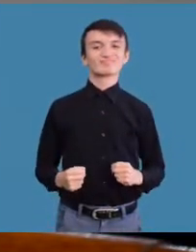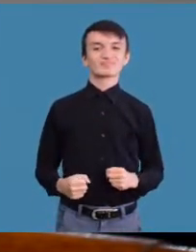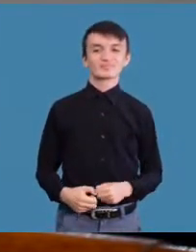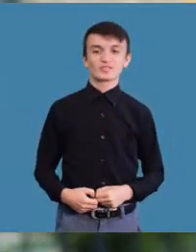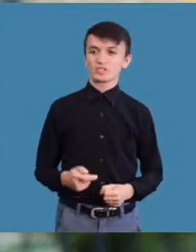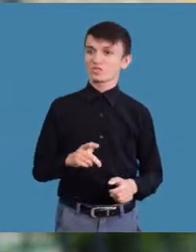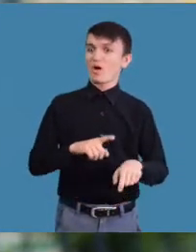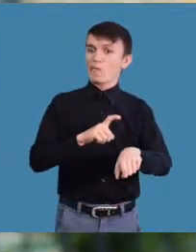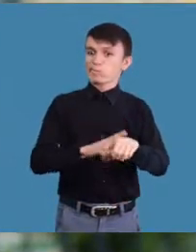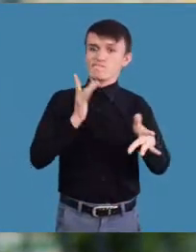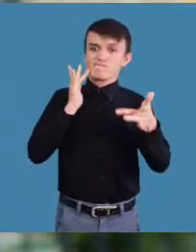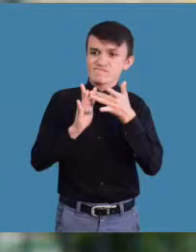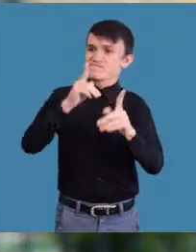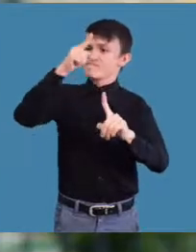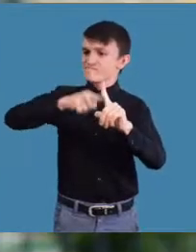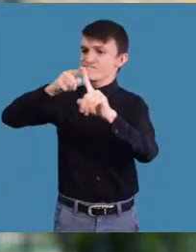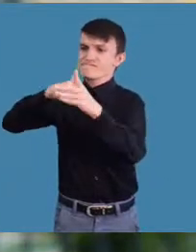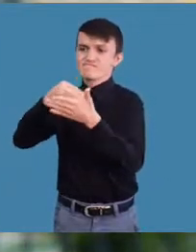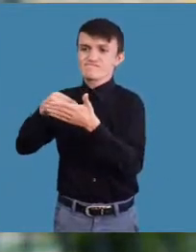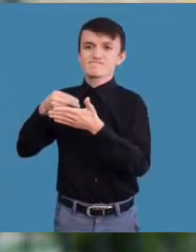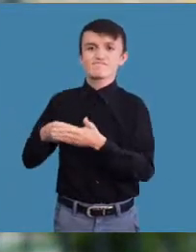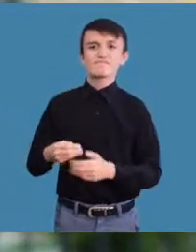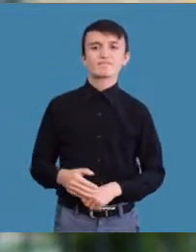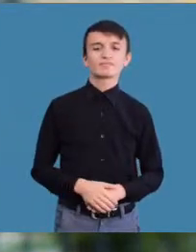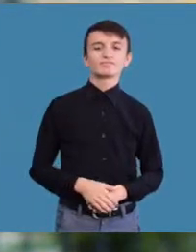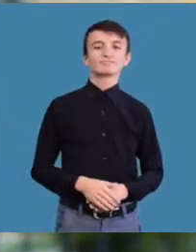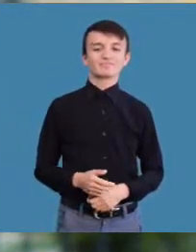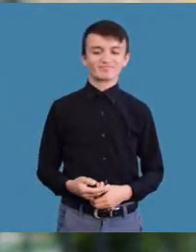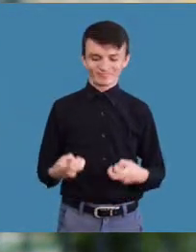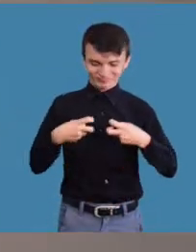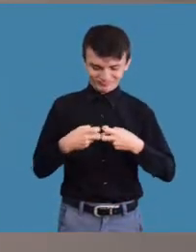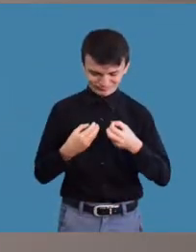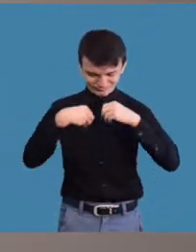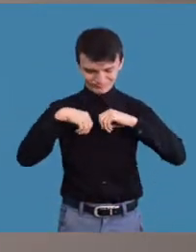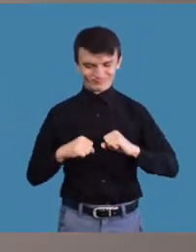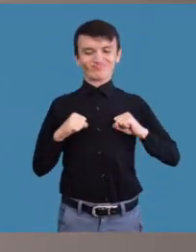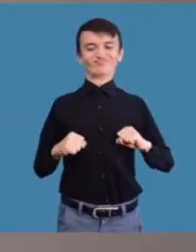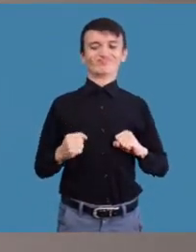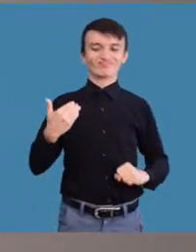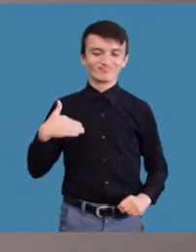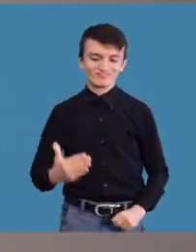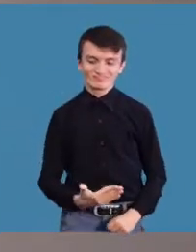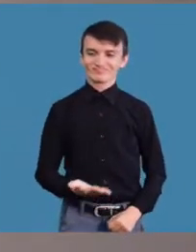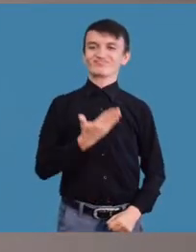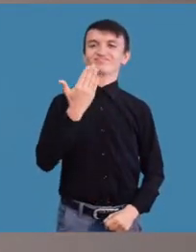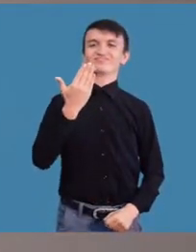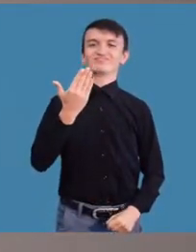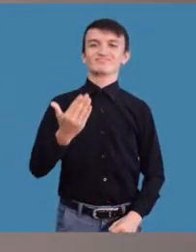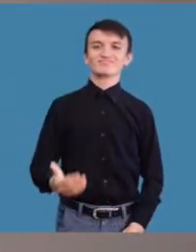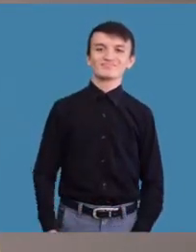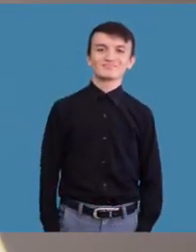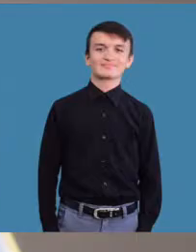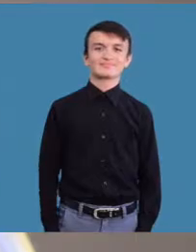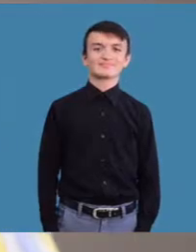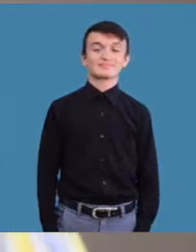energía. Yo soy puntual en el pago de la energía. Por eso tengo la energía de nuestra gente.